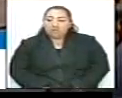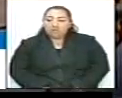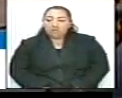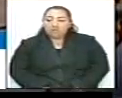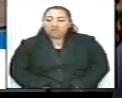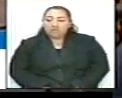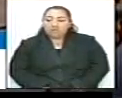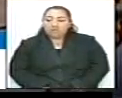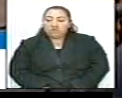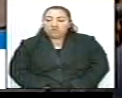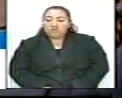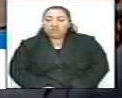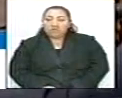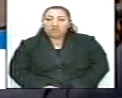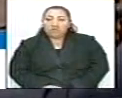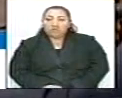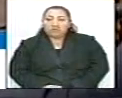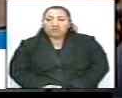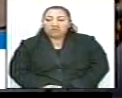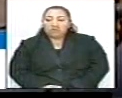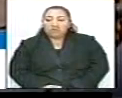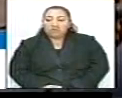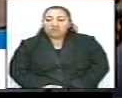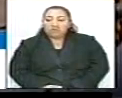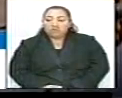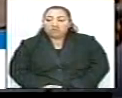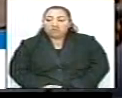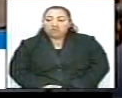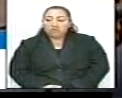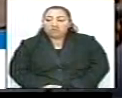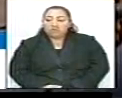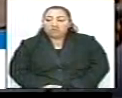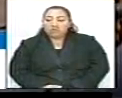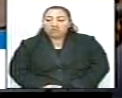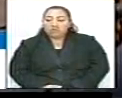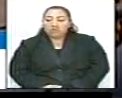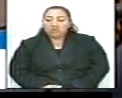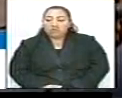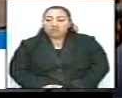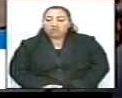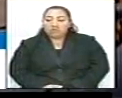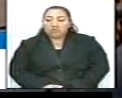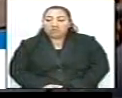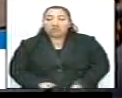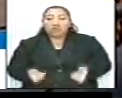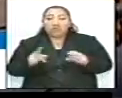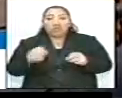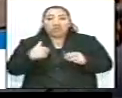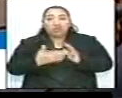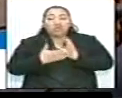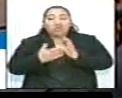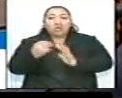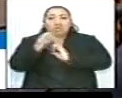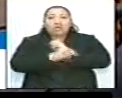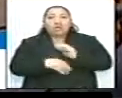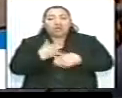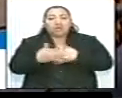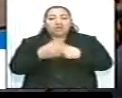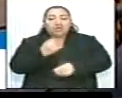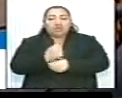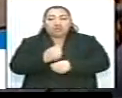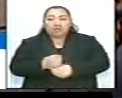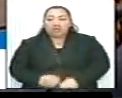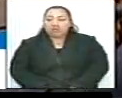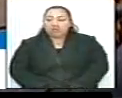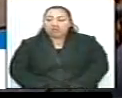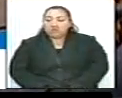pueblo, cuando tenemos que nosotros mostrar al país el avance de nuestra gestión a través de obras